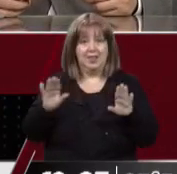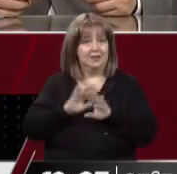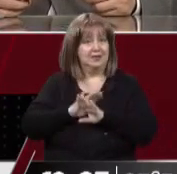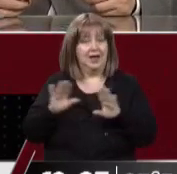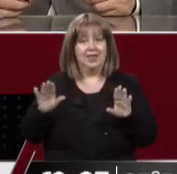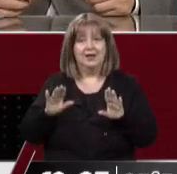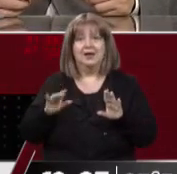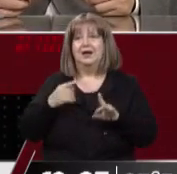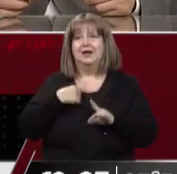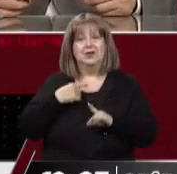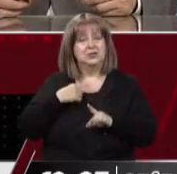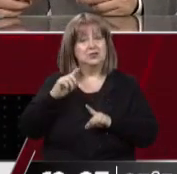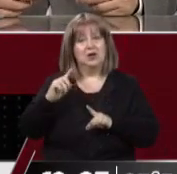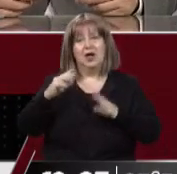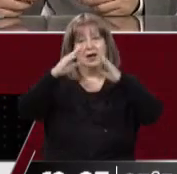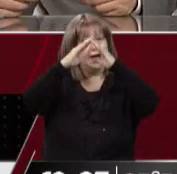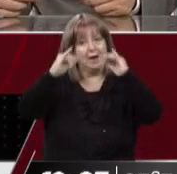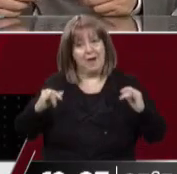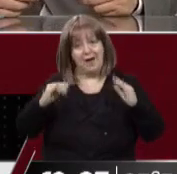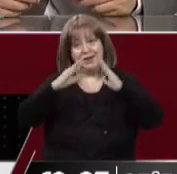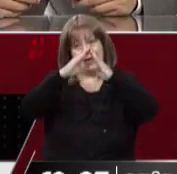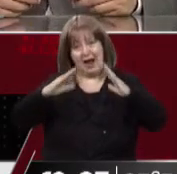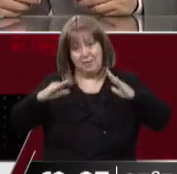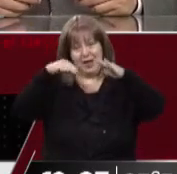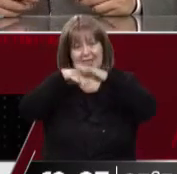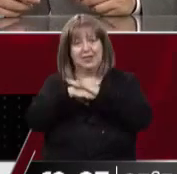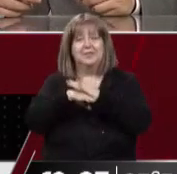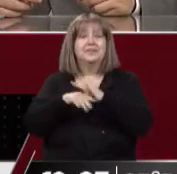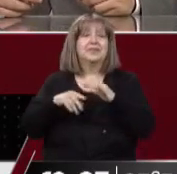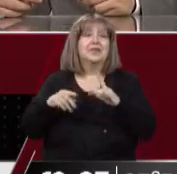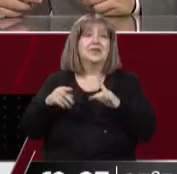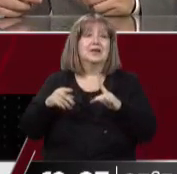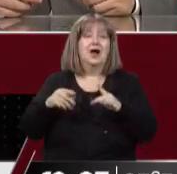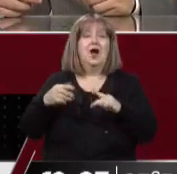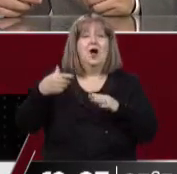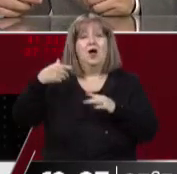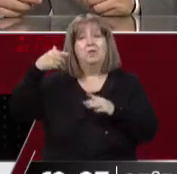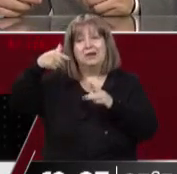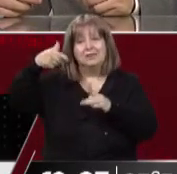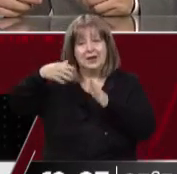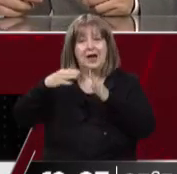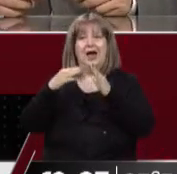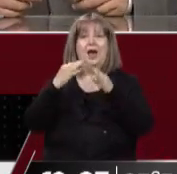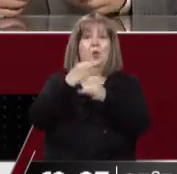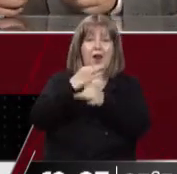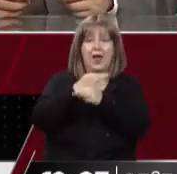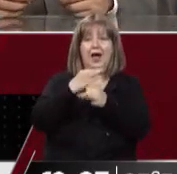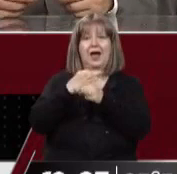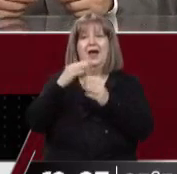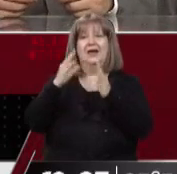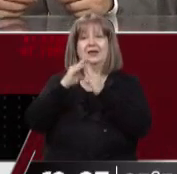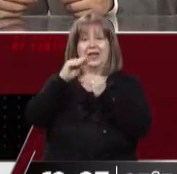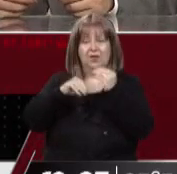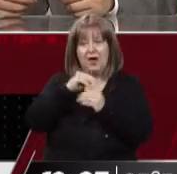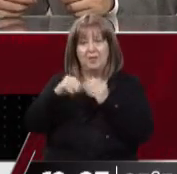mil gasoleros, dormimos en carpa, dormimos en estaciones de servicio, en iglesia, en escuela, casa de